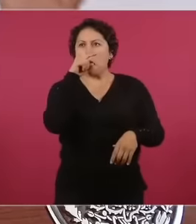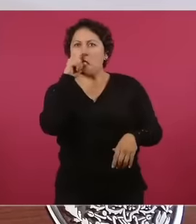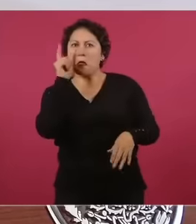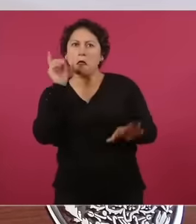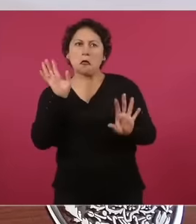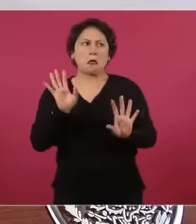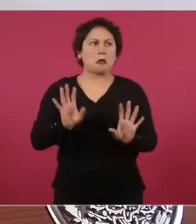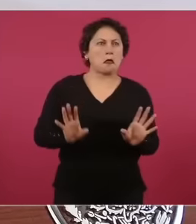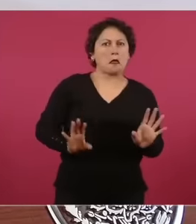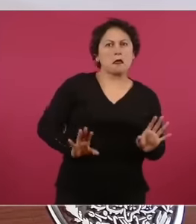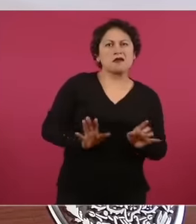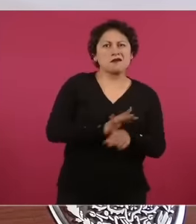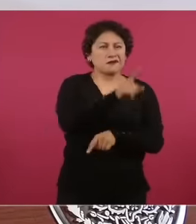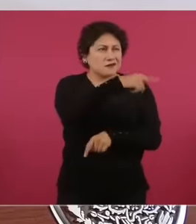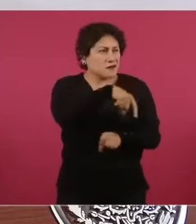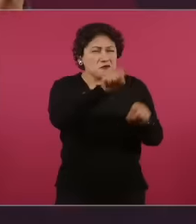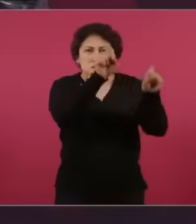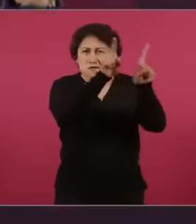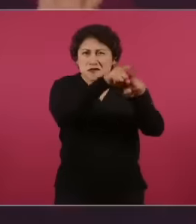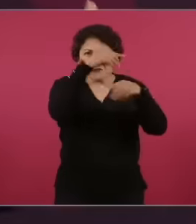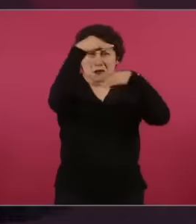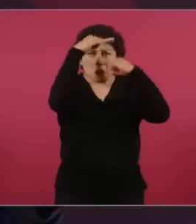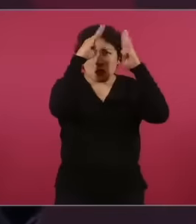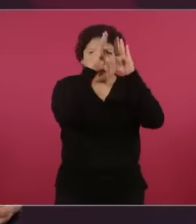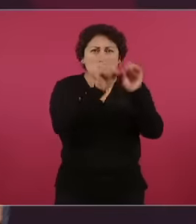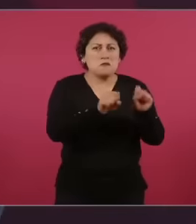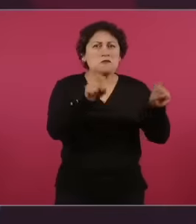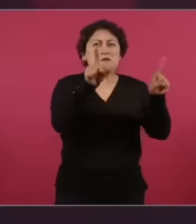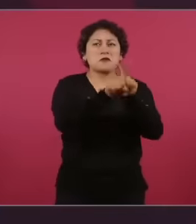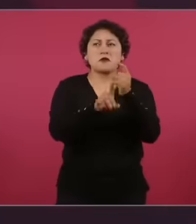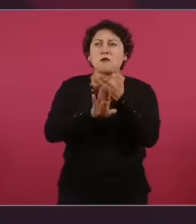también muy clasistas los conservadores, ya lo hemos